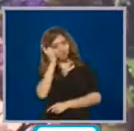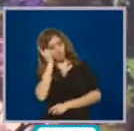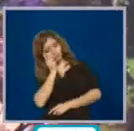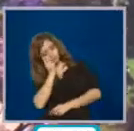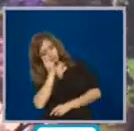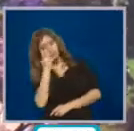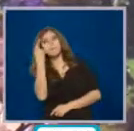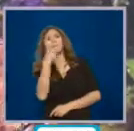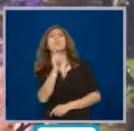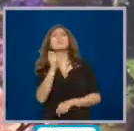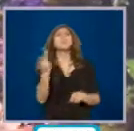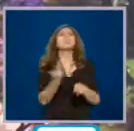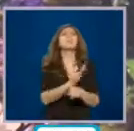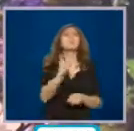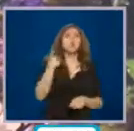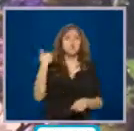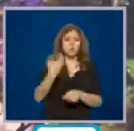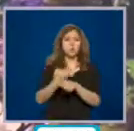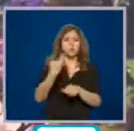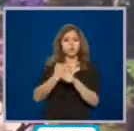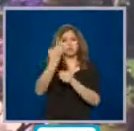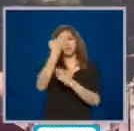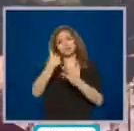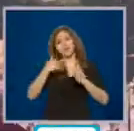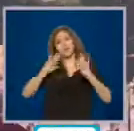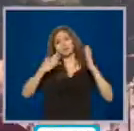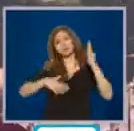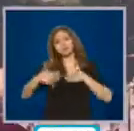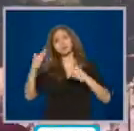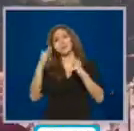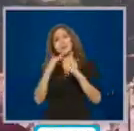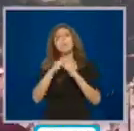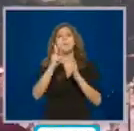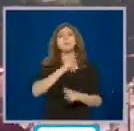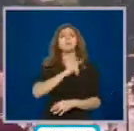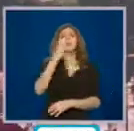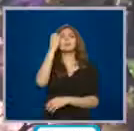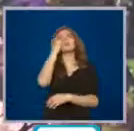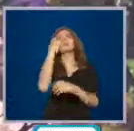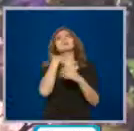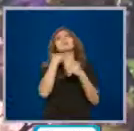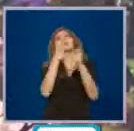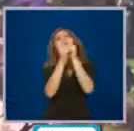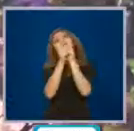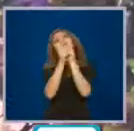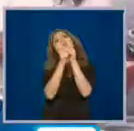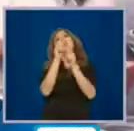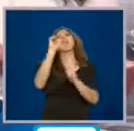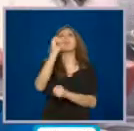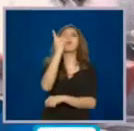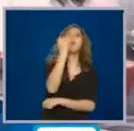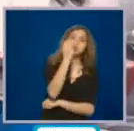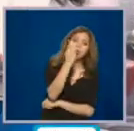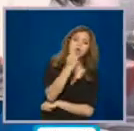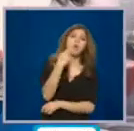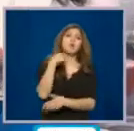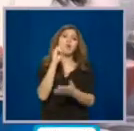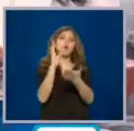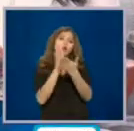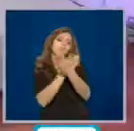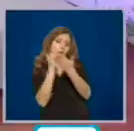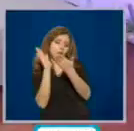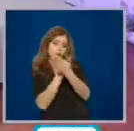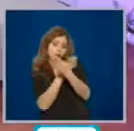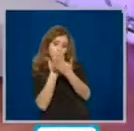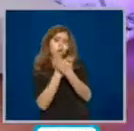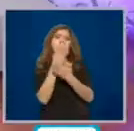Ya si estuvo, ya fue. dices, me voy a preparar para la cama, pero bueno, me llevo el teléfono, la Ay, sí. tableta, la pantalla, Prende la El tele. libro, exacto,